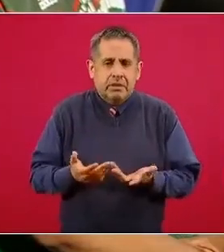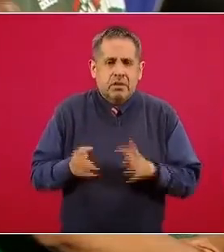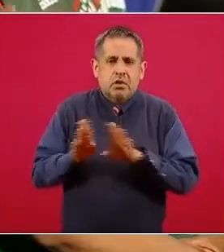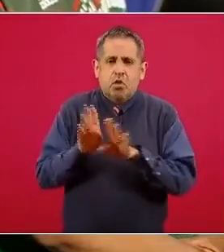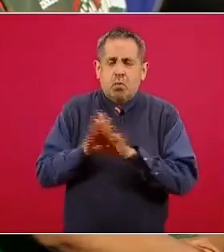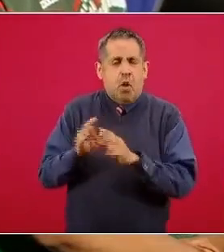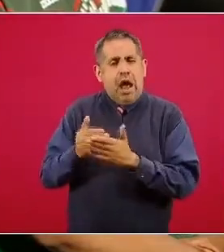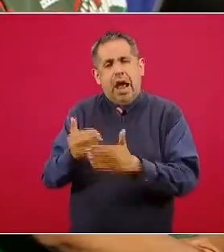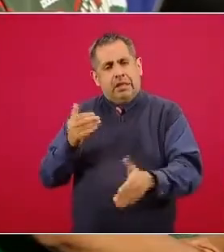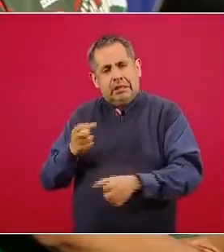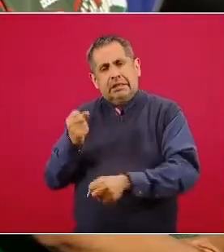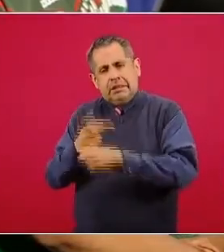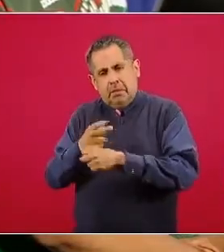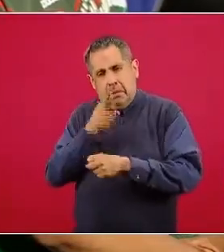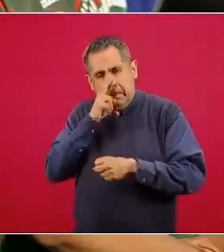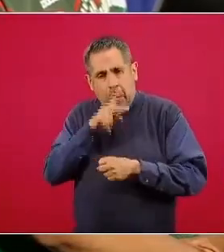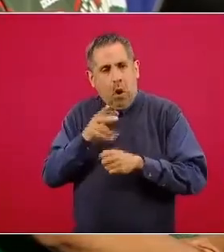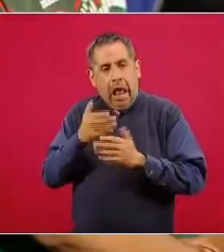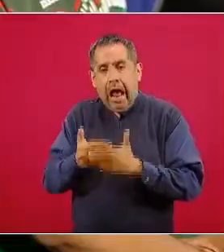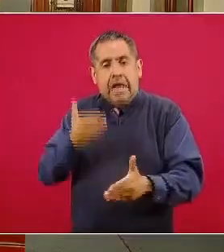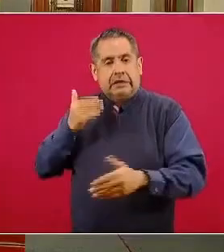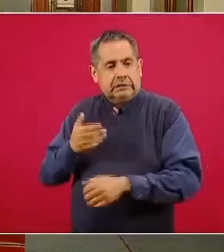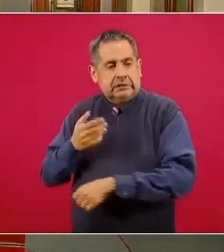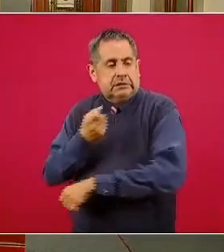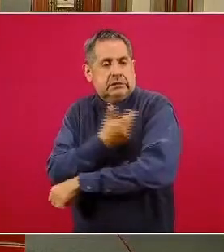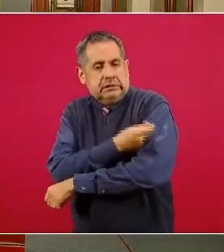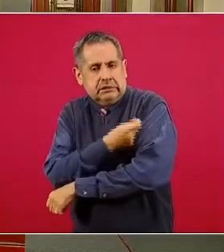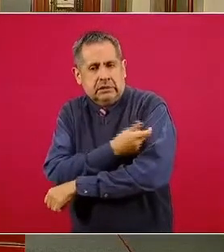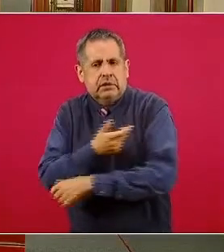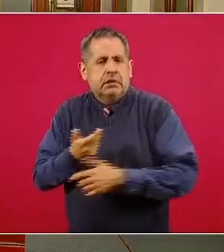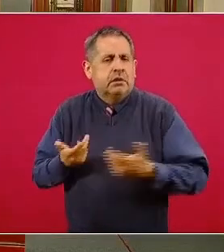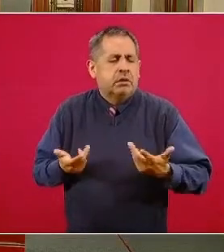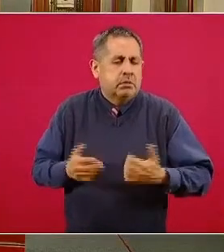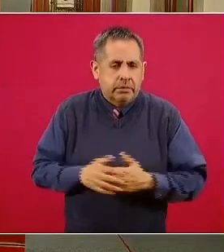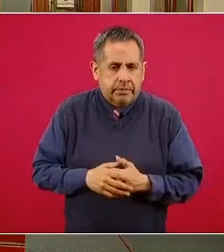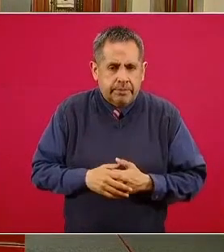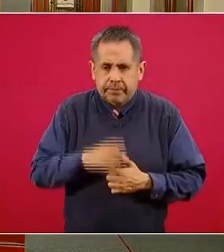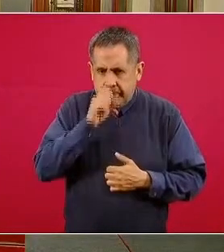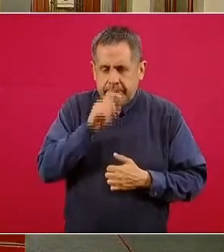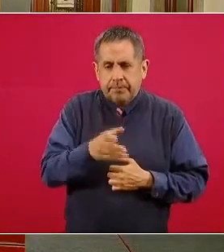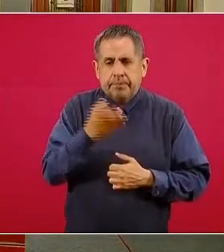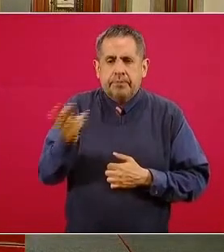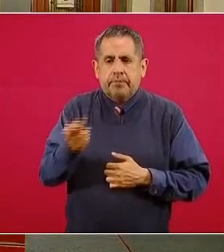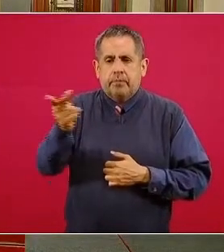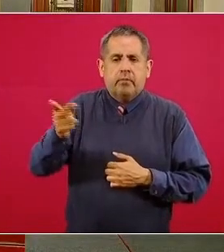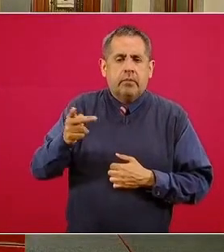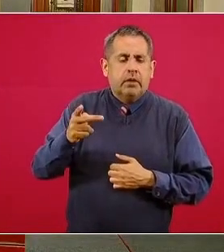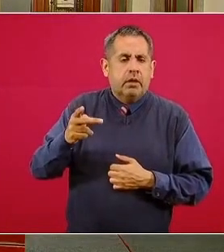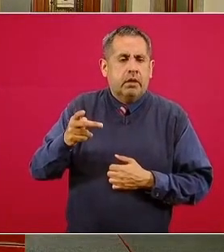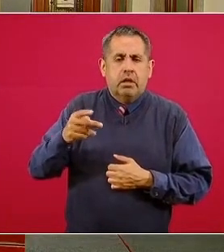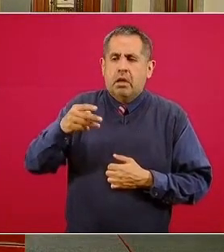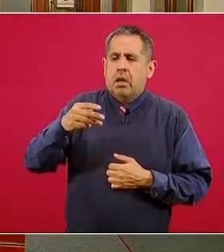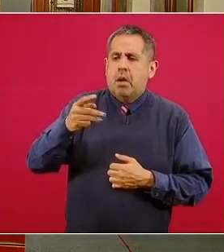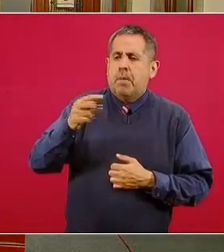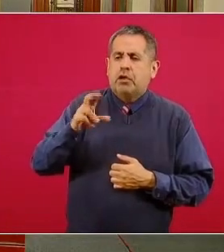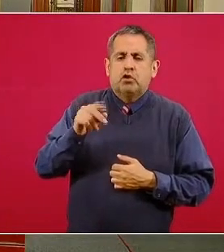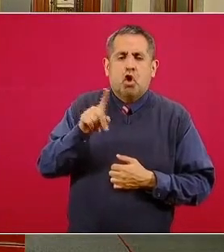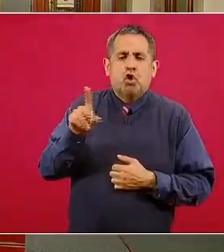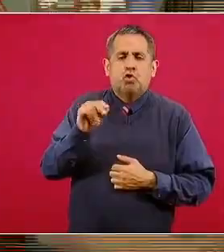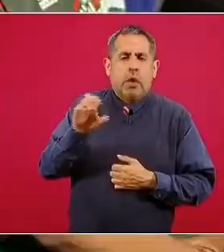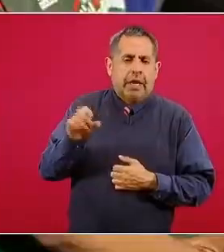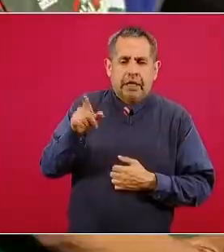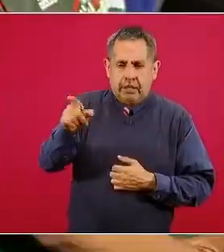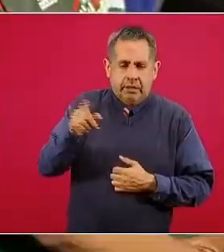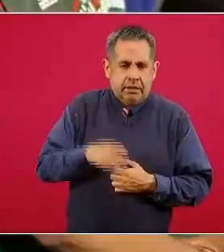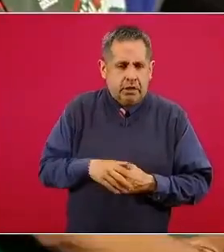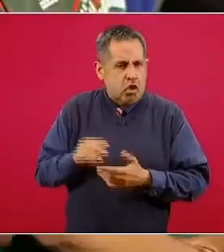cómo lograr acortar este tiempo. Y por otro lado, también le quería preguntar al maestro Zoe, se siguen